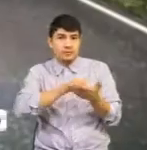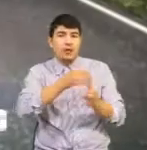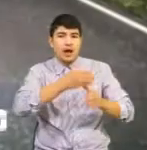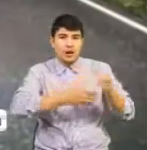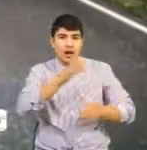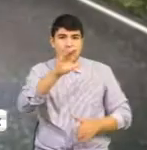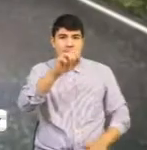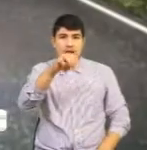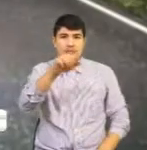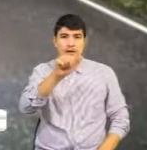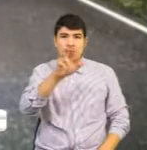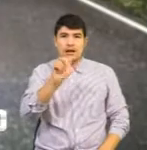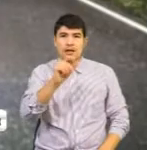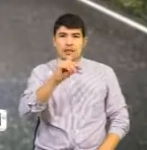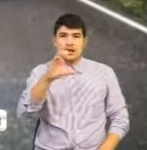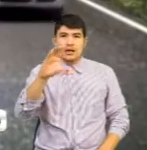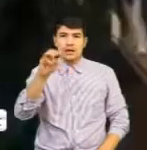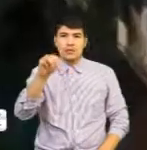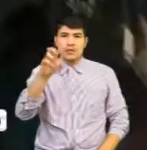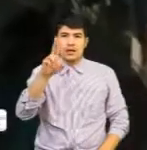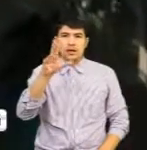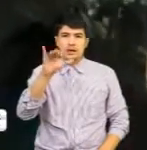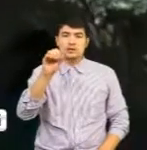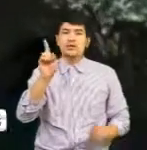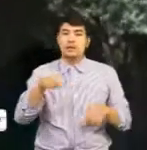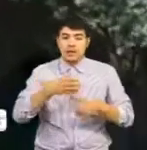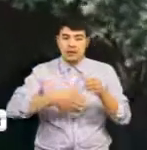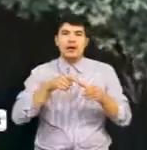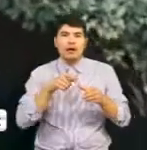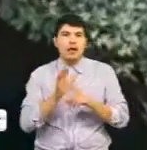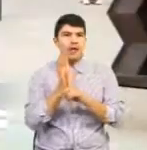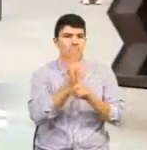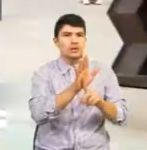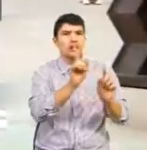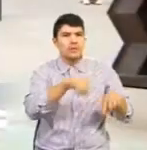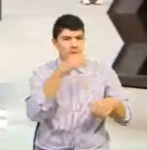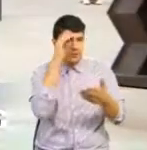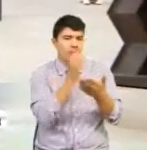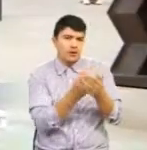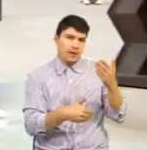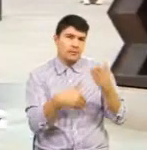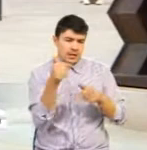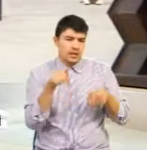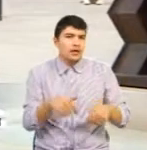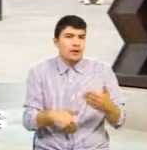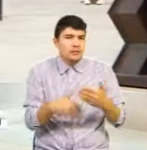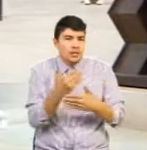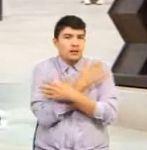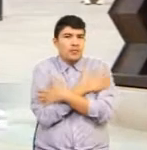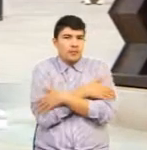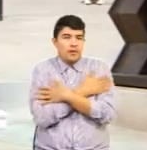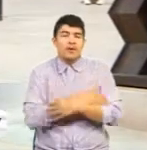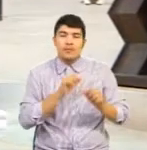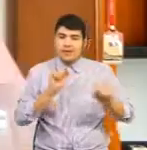manifestado que se hace necesario una muy buena veeduría para que se agilice las obras y que se genere una inversión de calidad que se requiere para